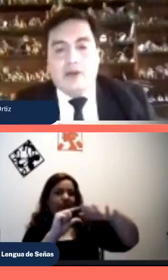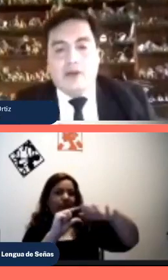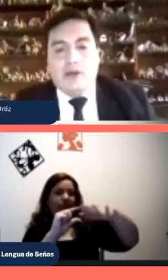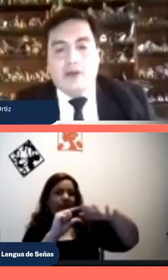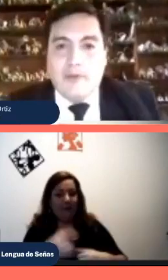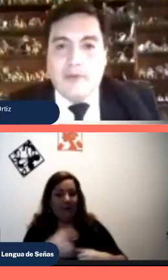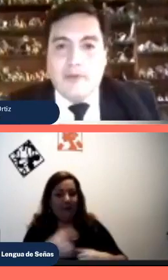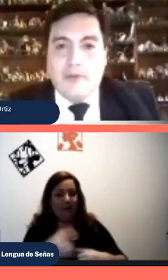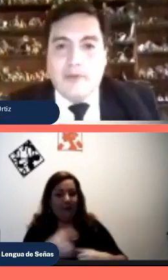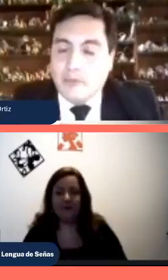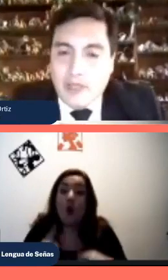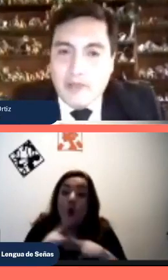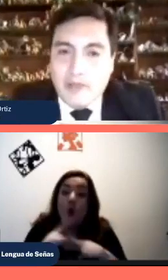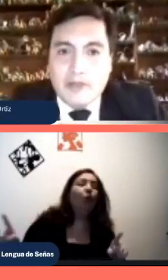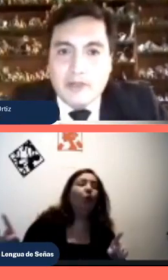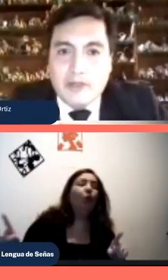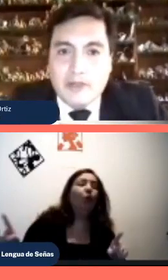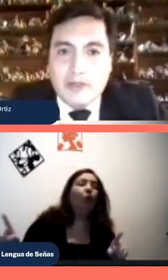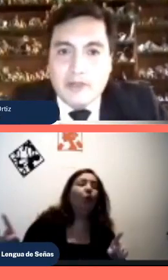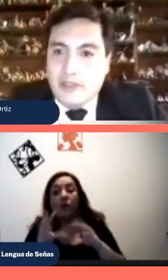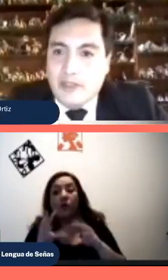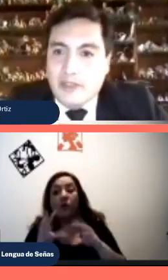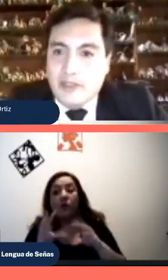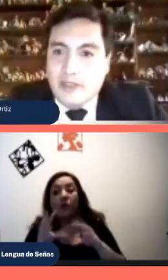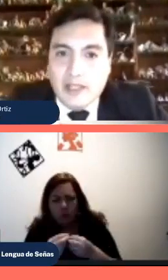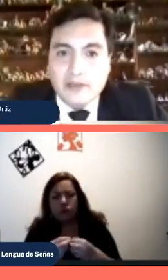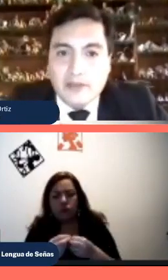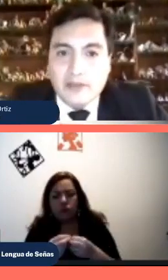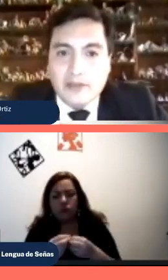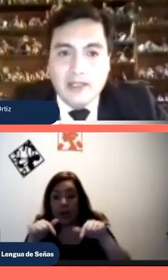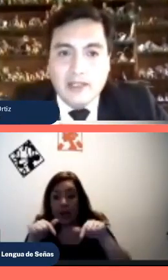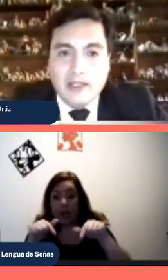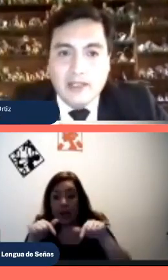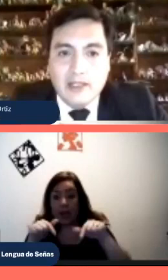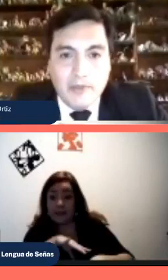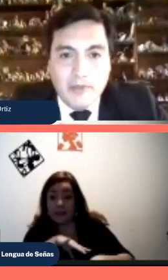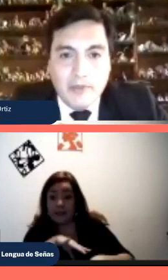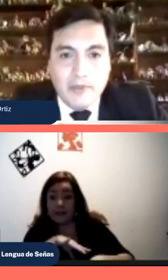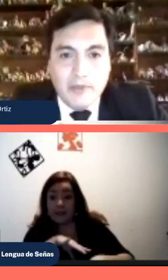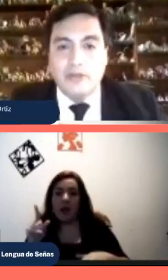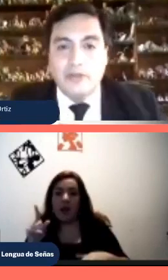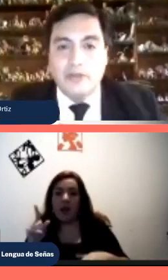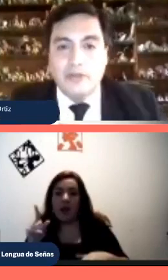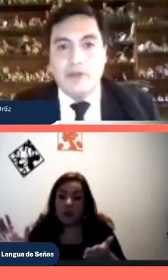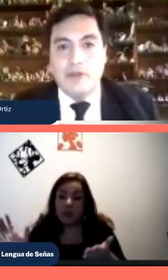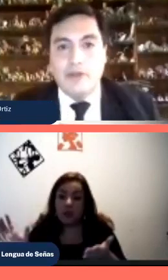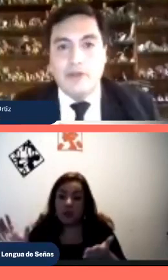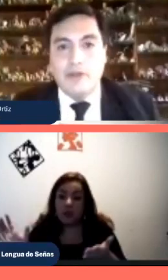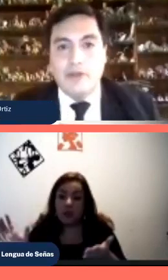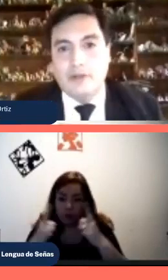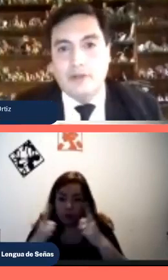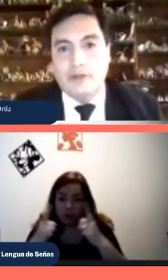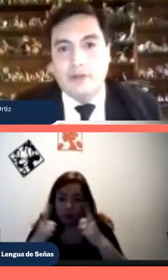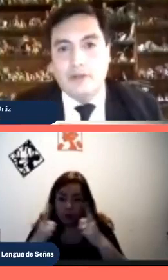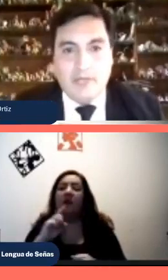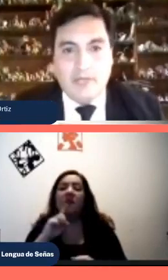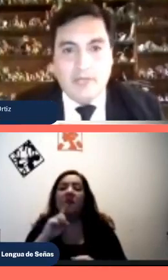Otro descubrimiento muy llamativo que se ha hecho en Chile es el descubrimiento de ictiosaurios. Estos son